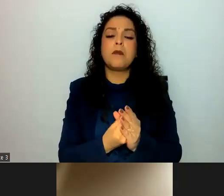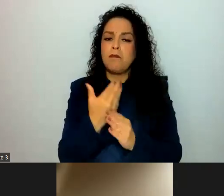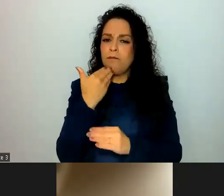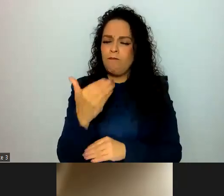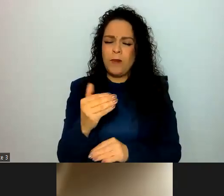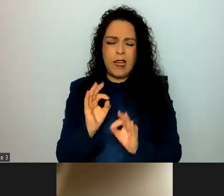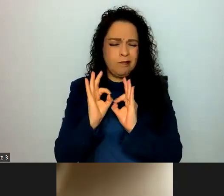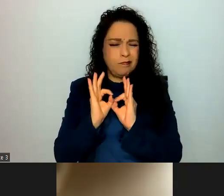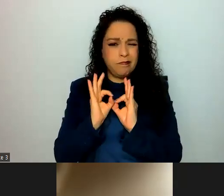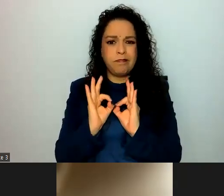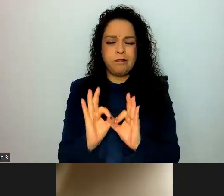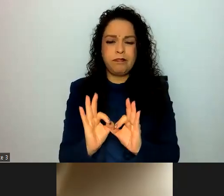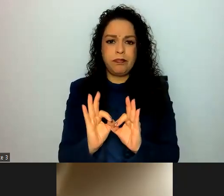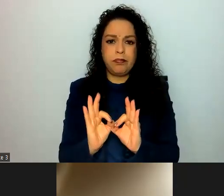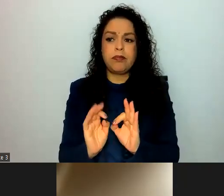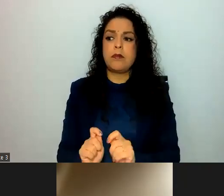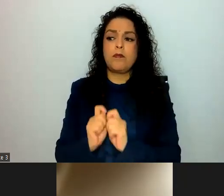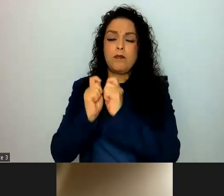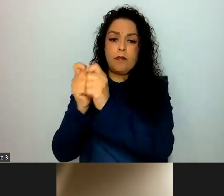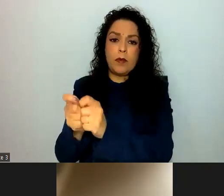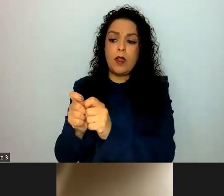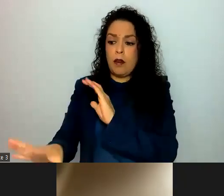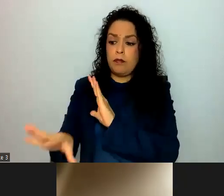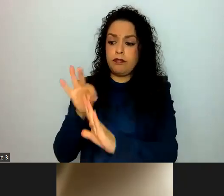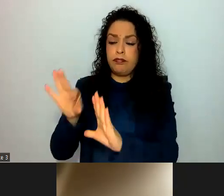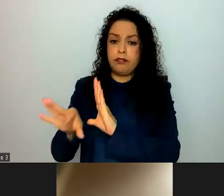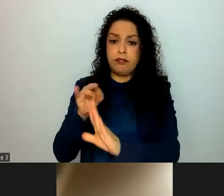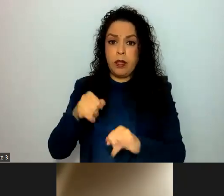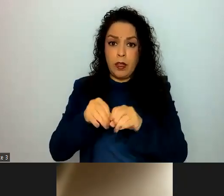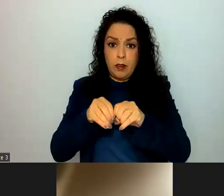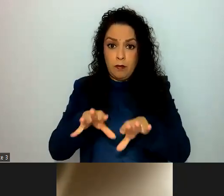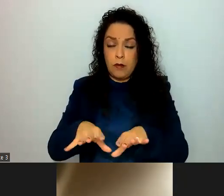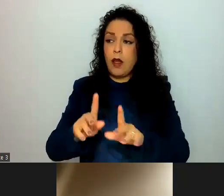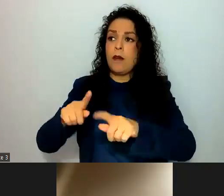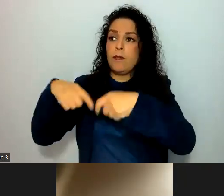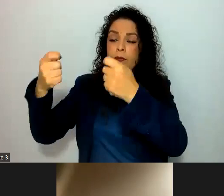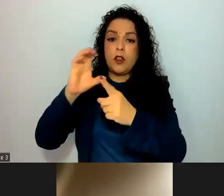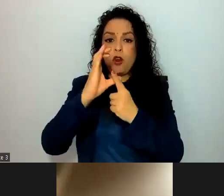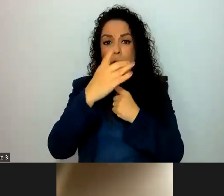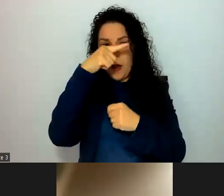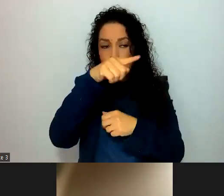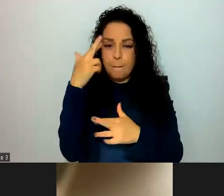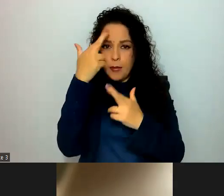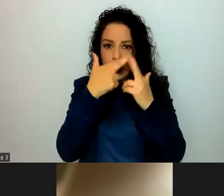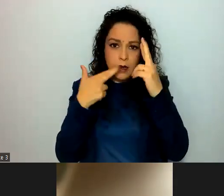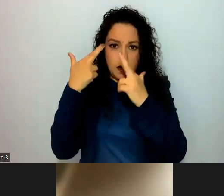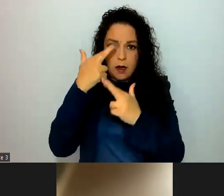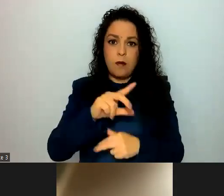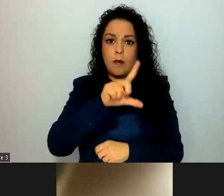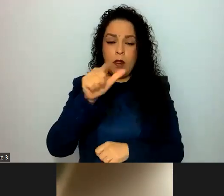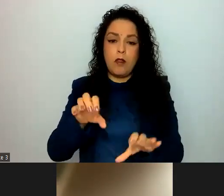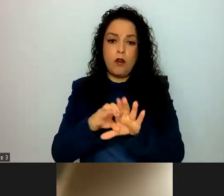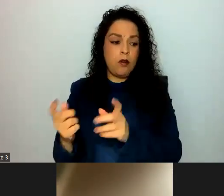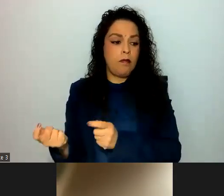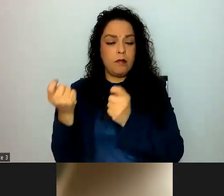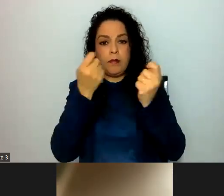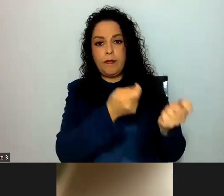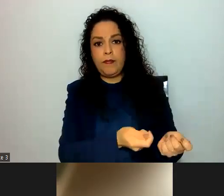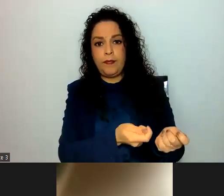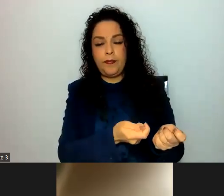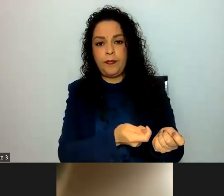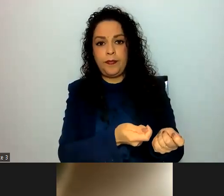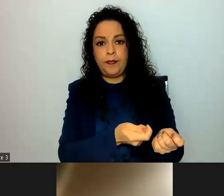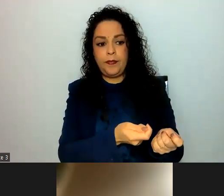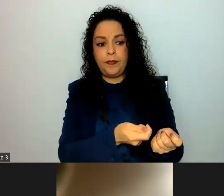y se remitió la información que fue localizada a la comisión para su análisis y posteriormente entrega de lo que se